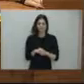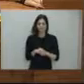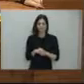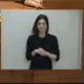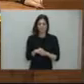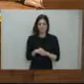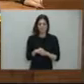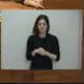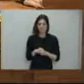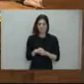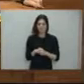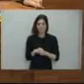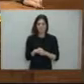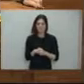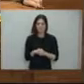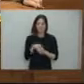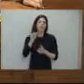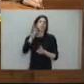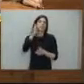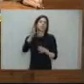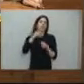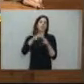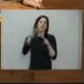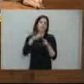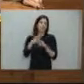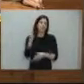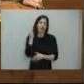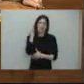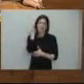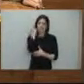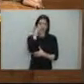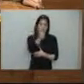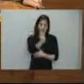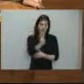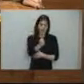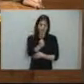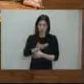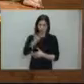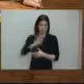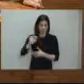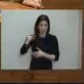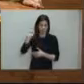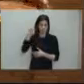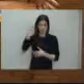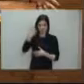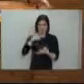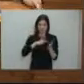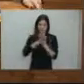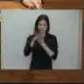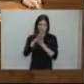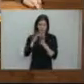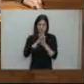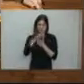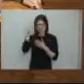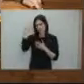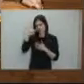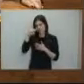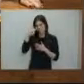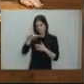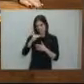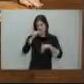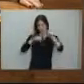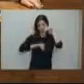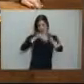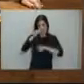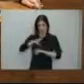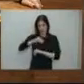apoyo que cabe en política, el mayor apoyo, que es votar a un presidente que no tenía votos